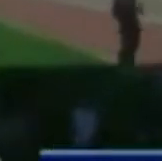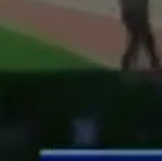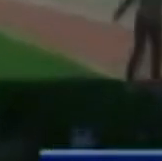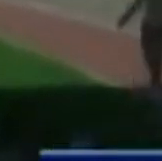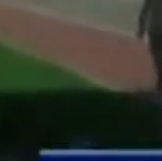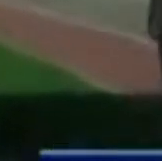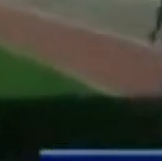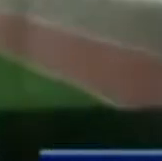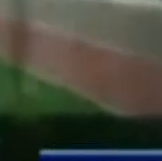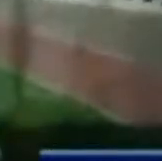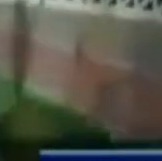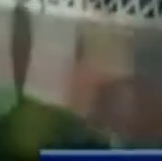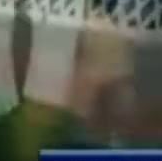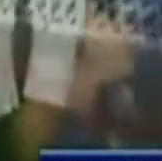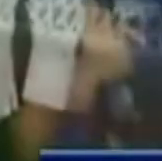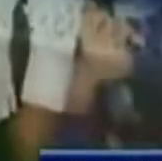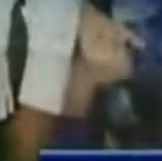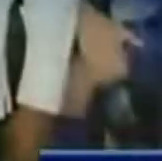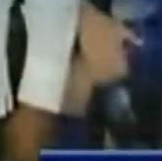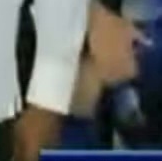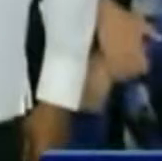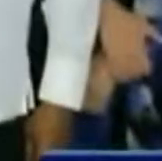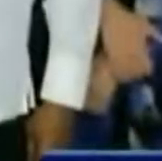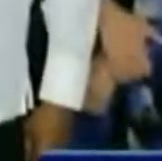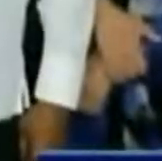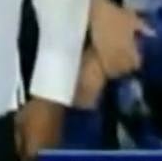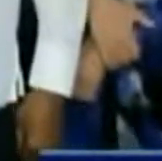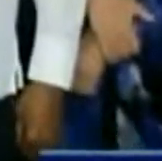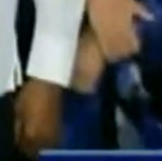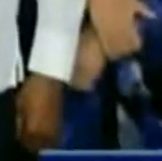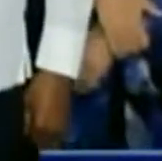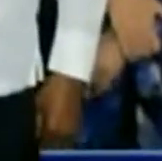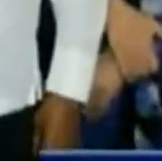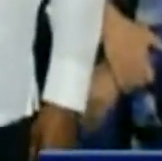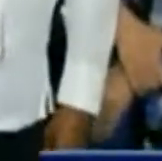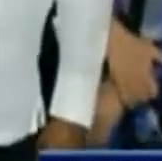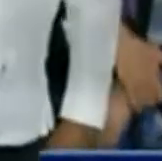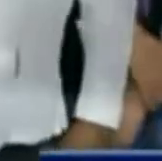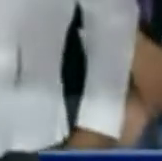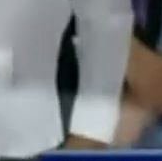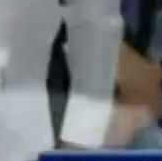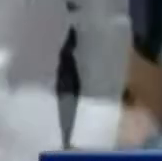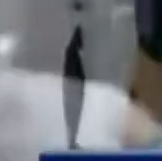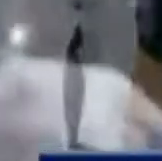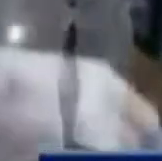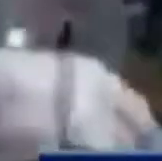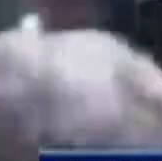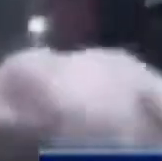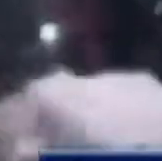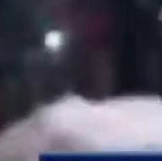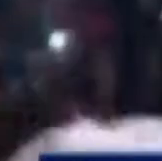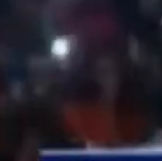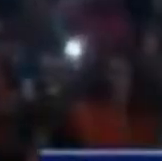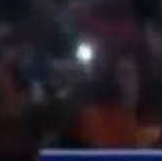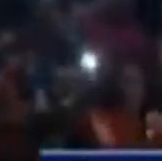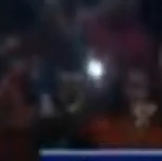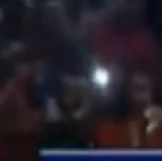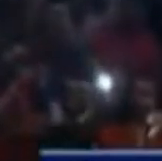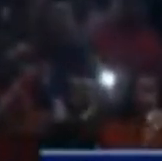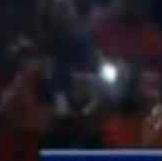no me importa Tengo mucho amigo tengo mucho trato por todo los vecinos